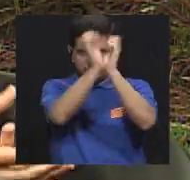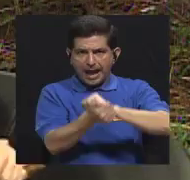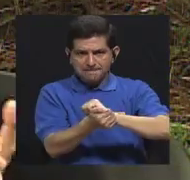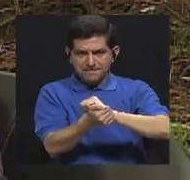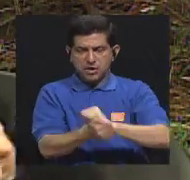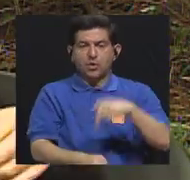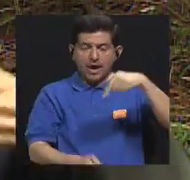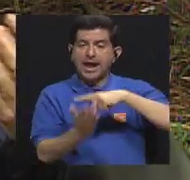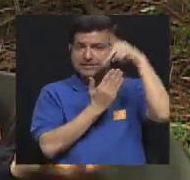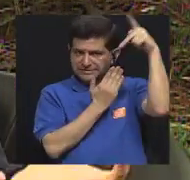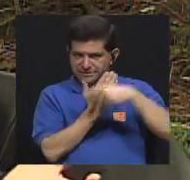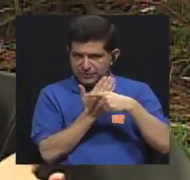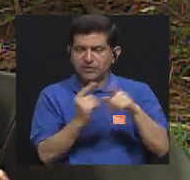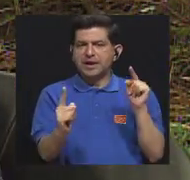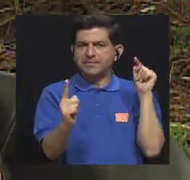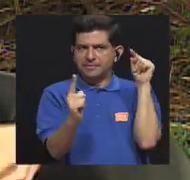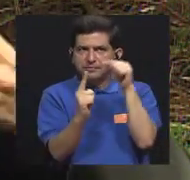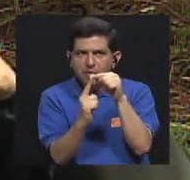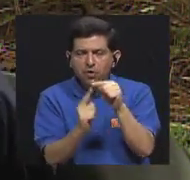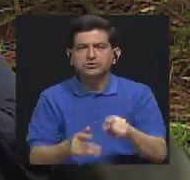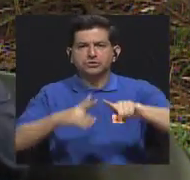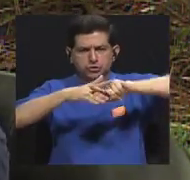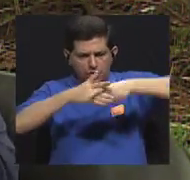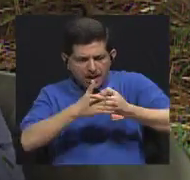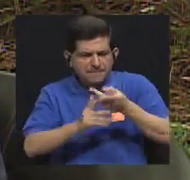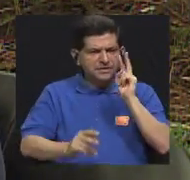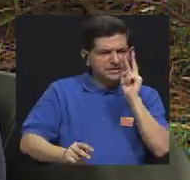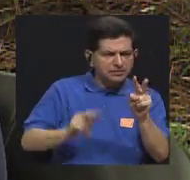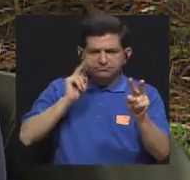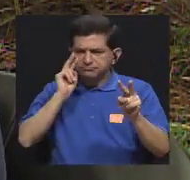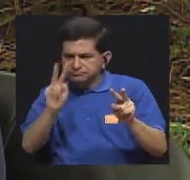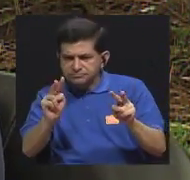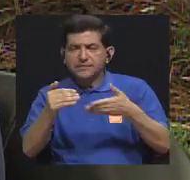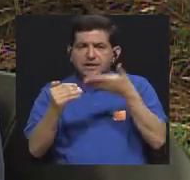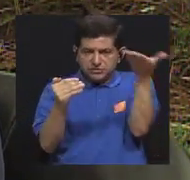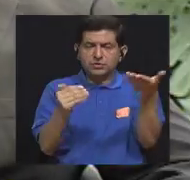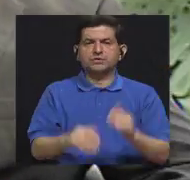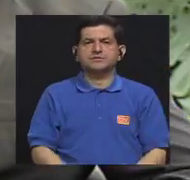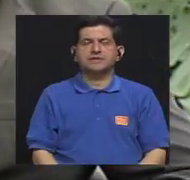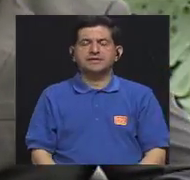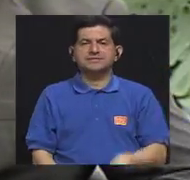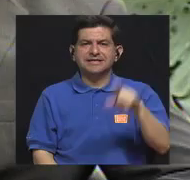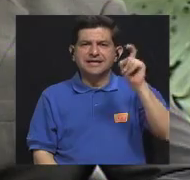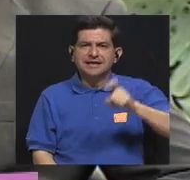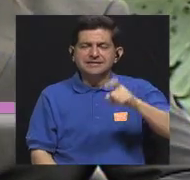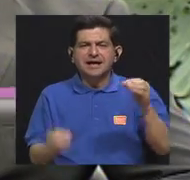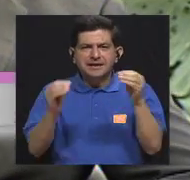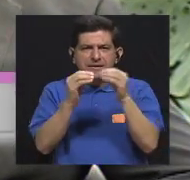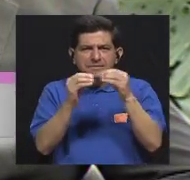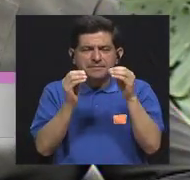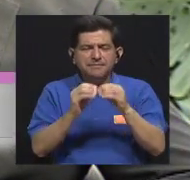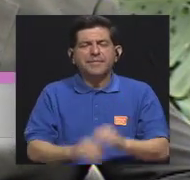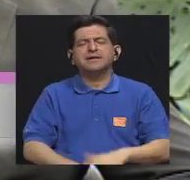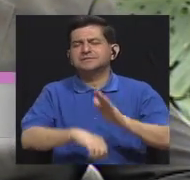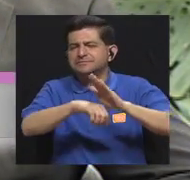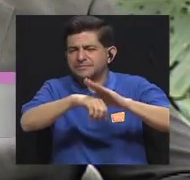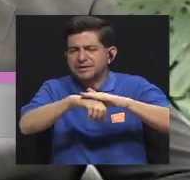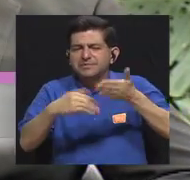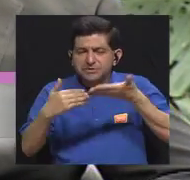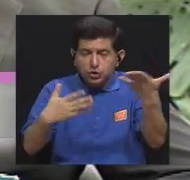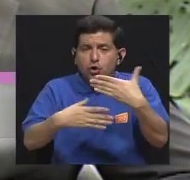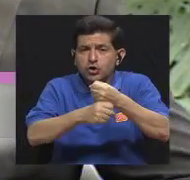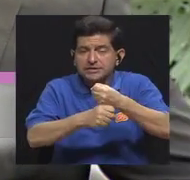este programa y la finalidad es como empezar a ver también, ¿verdad? Esas cosas. Tenemos que darnos más, un poquito más de permiso para hacer